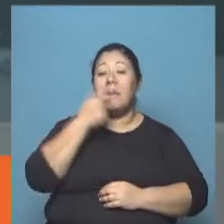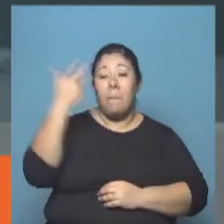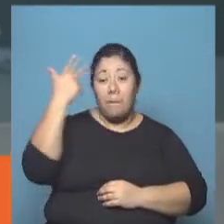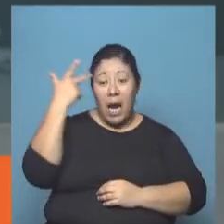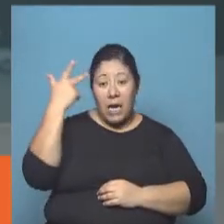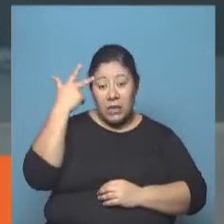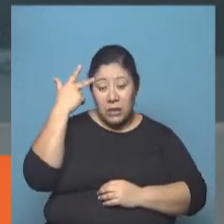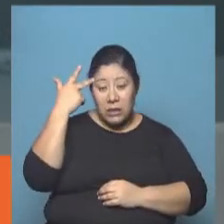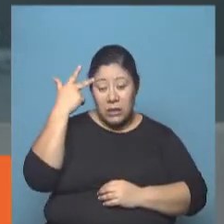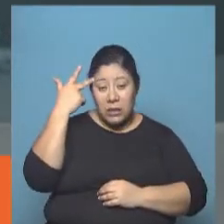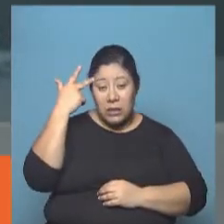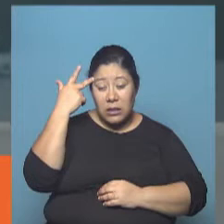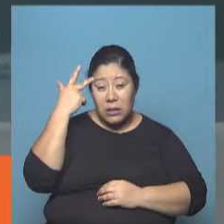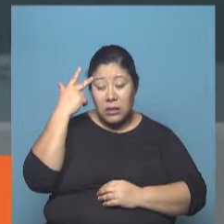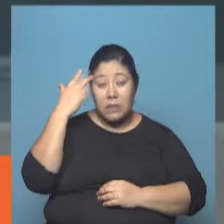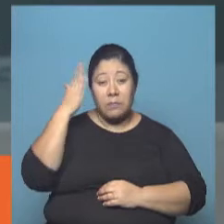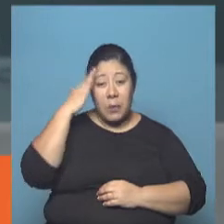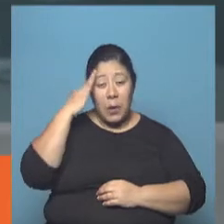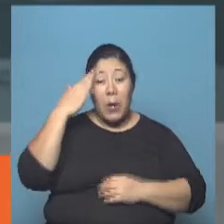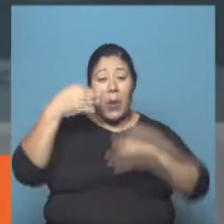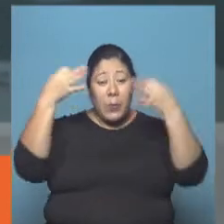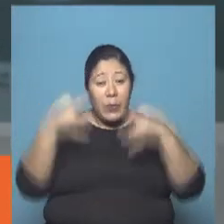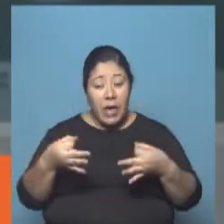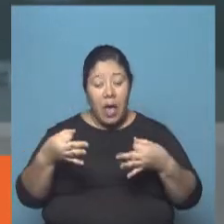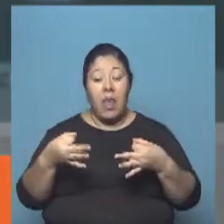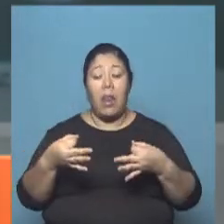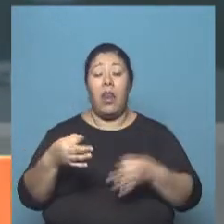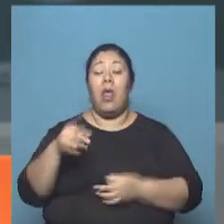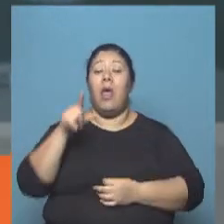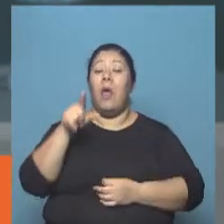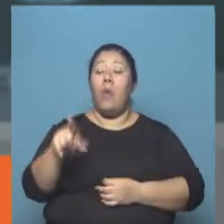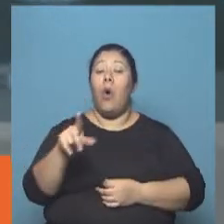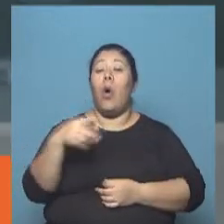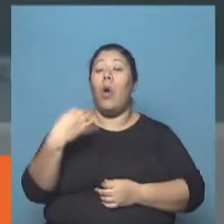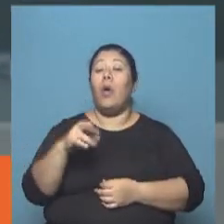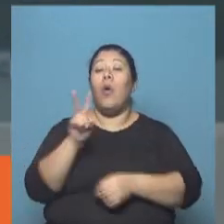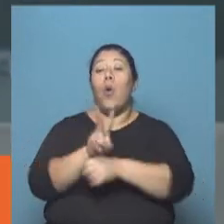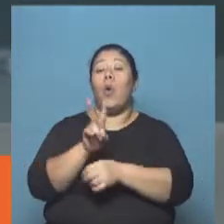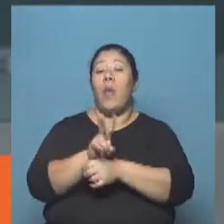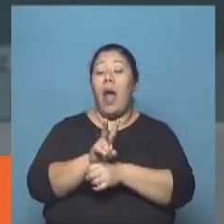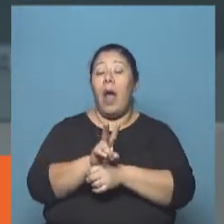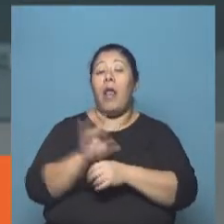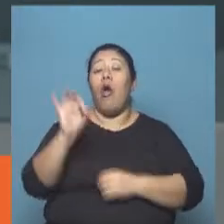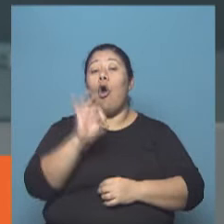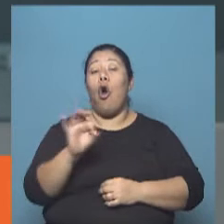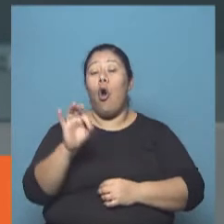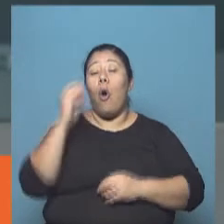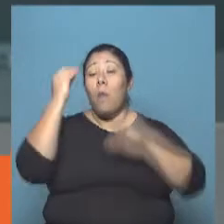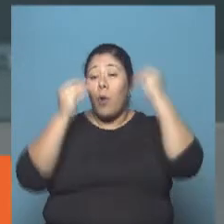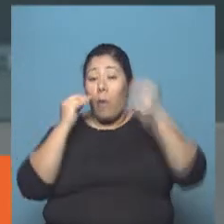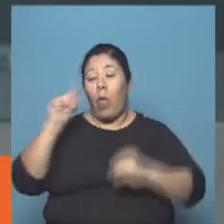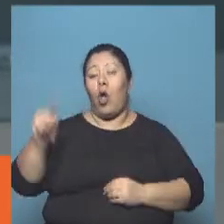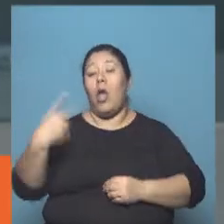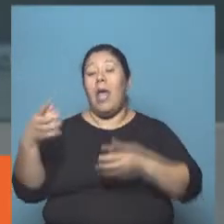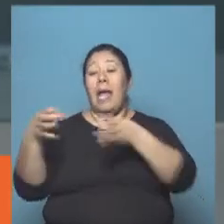estar los 90 minutos en cancha, si pensás resguardarlo en el curso del partido de acuerdo a cómo se presente, y si te preocupa que Panamá en el último